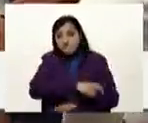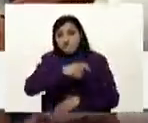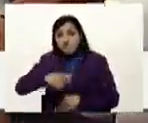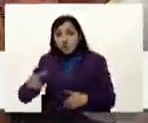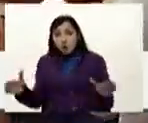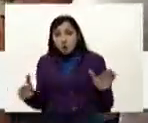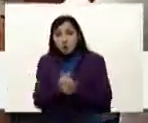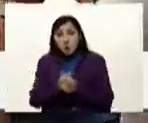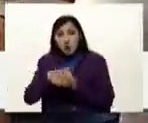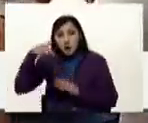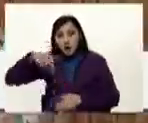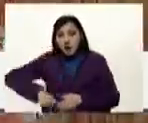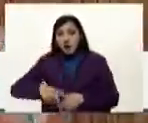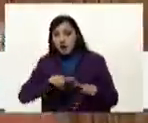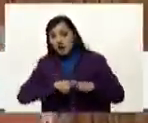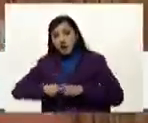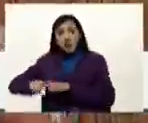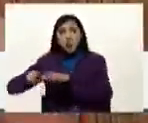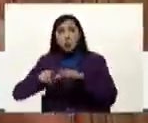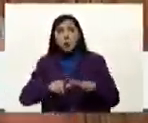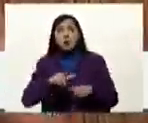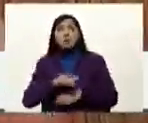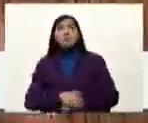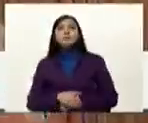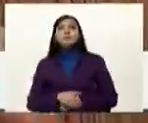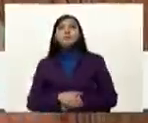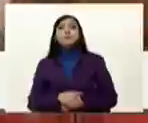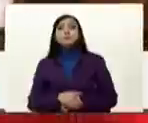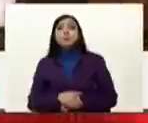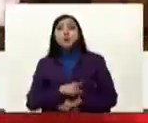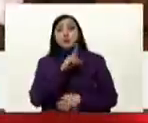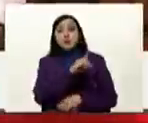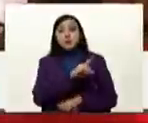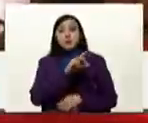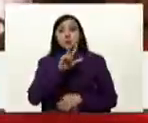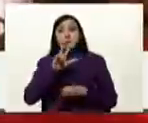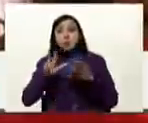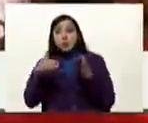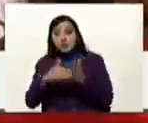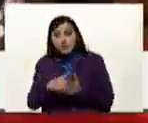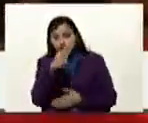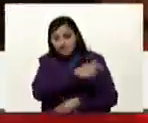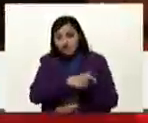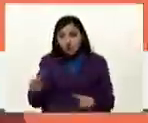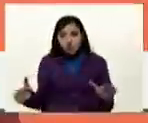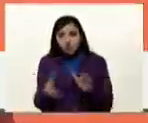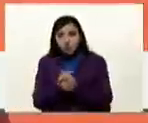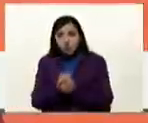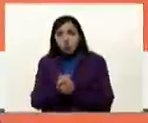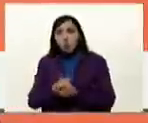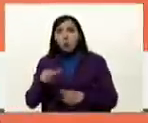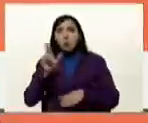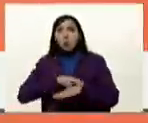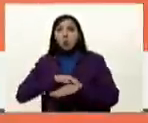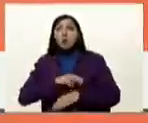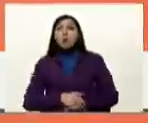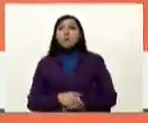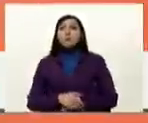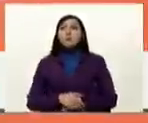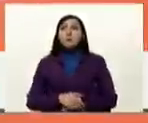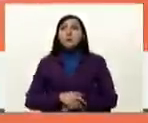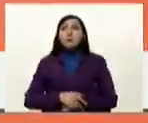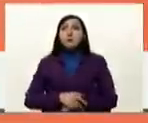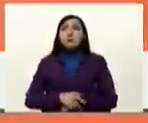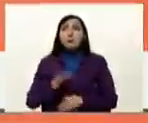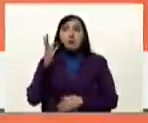La Vega, de los habitantes de La Vega, en un número de 103.000 compañeros. Pero aquí está Beatriz Rodríguez, presidente, que la vamos a estrenar